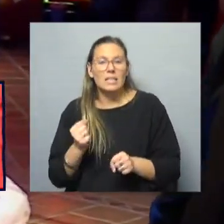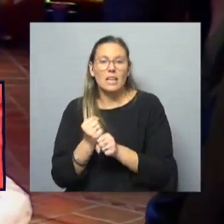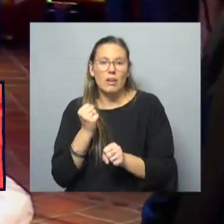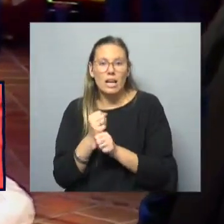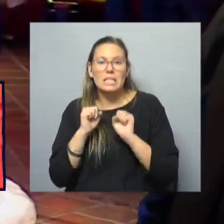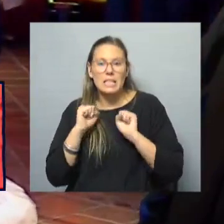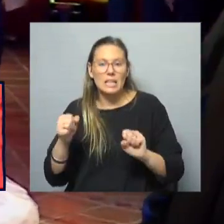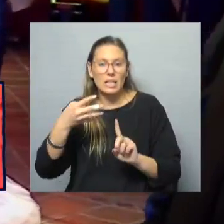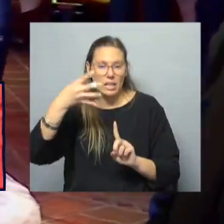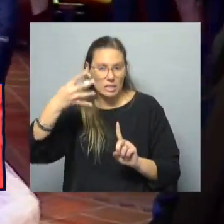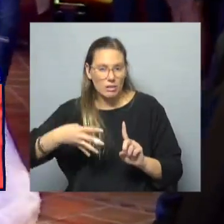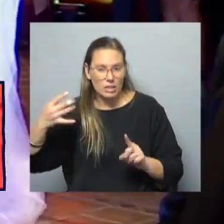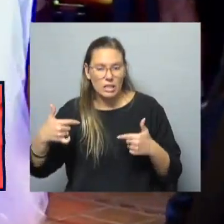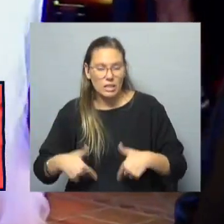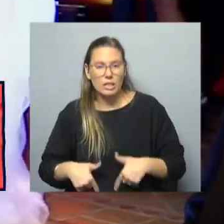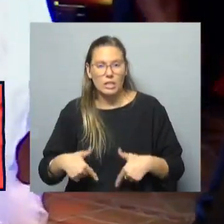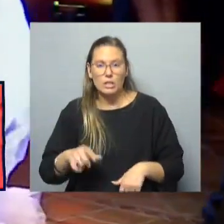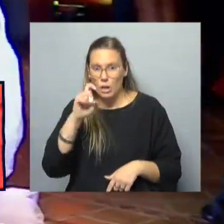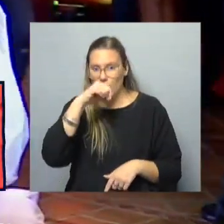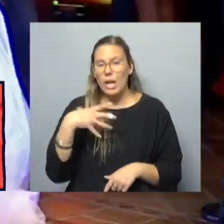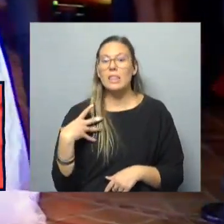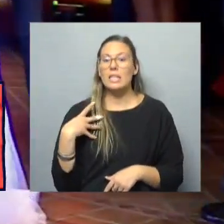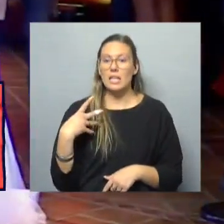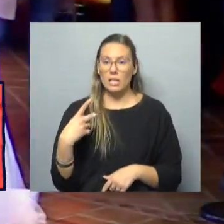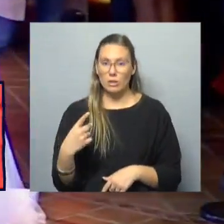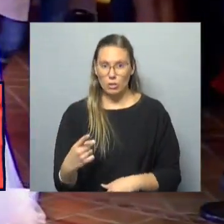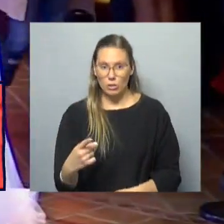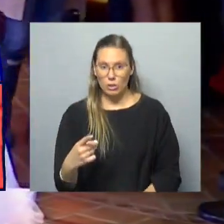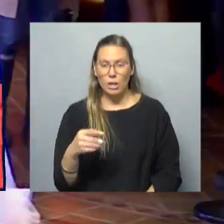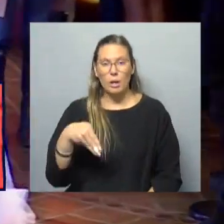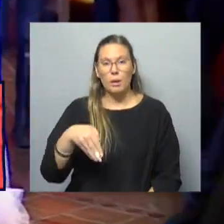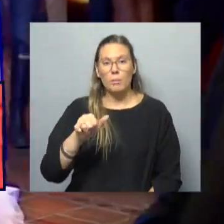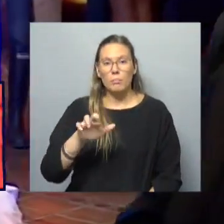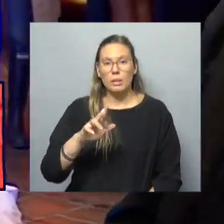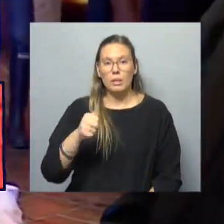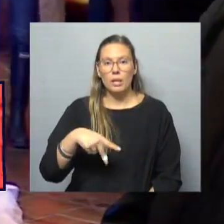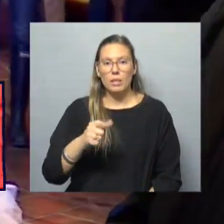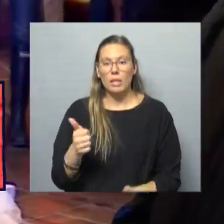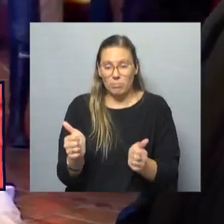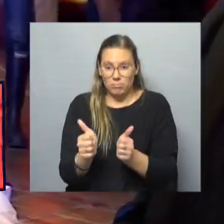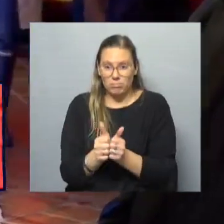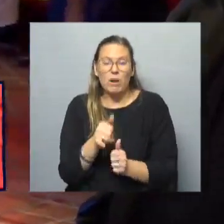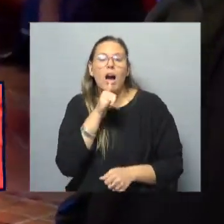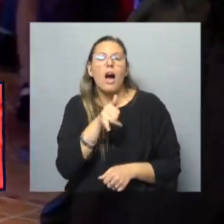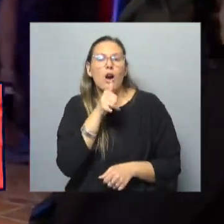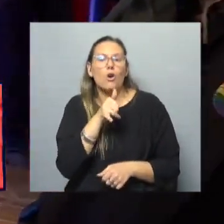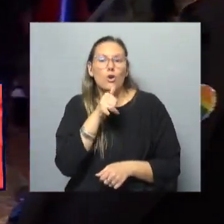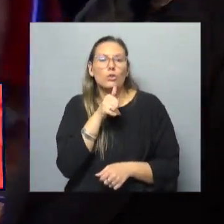de la Diversidad de la Intendencia de Montevideo, es el director Sergio Miranda, que está aquí a mi lado y me va a contar un poquito